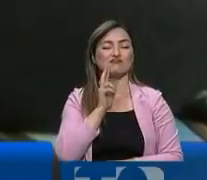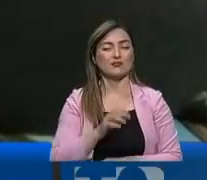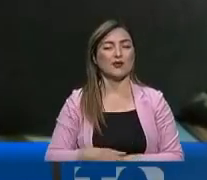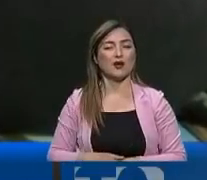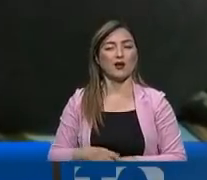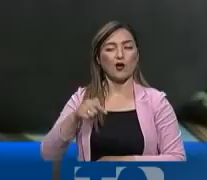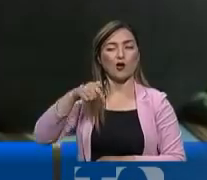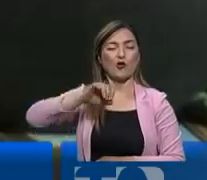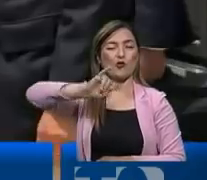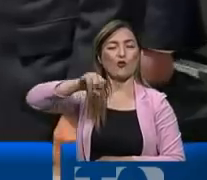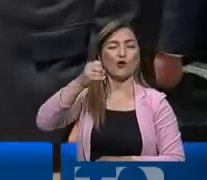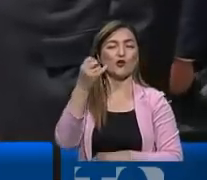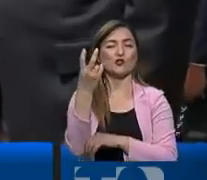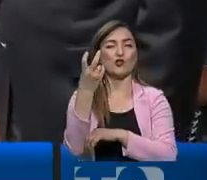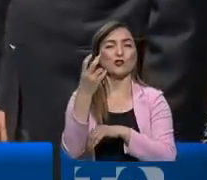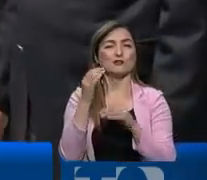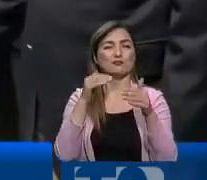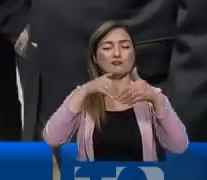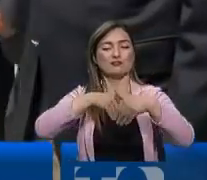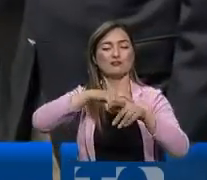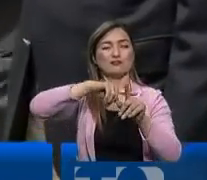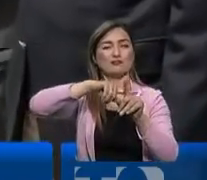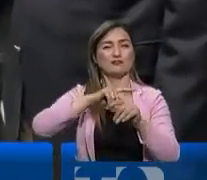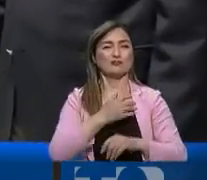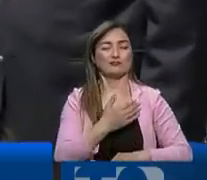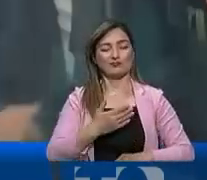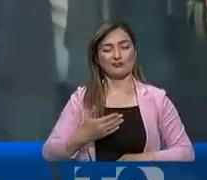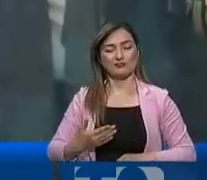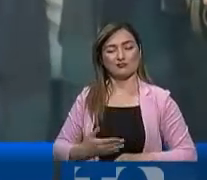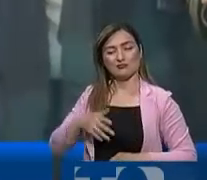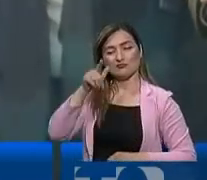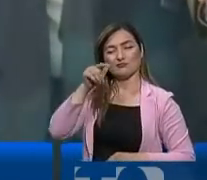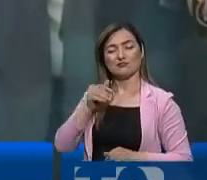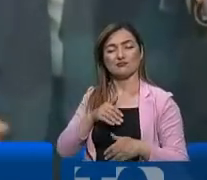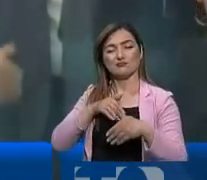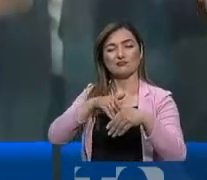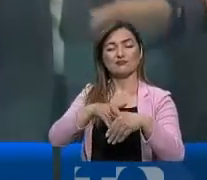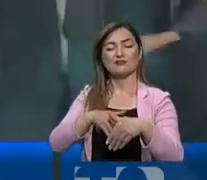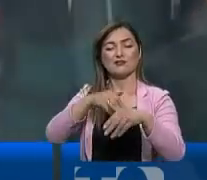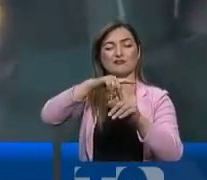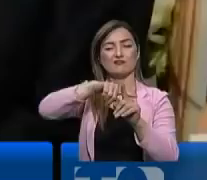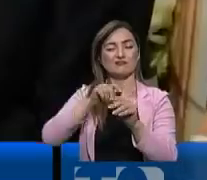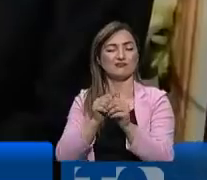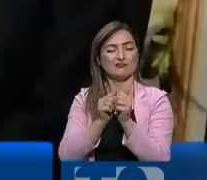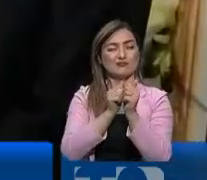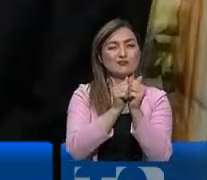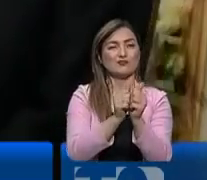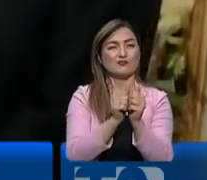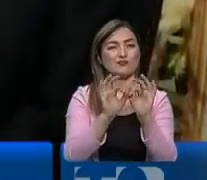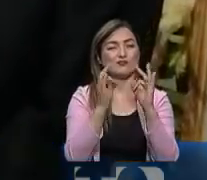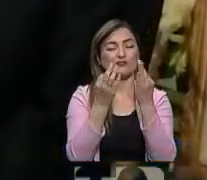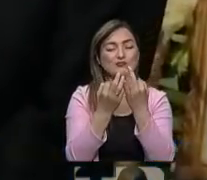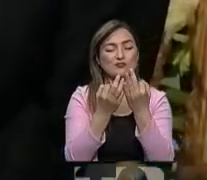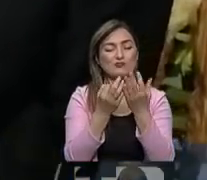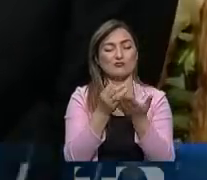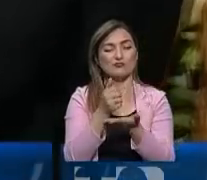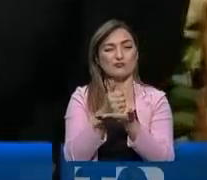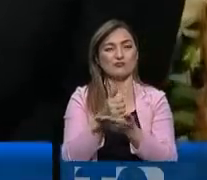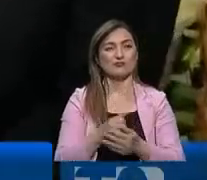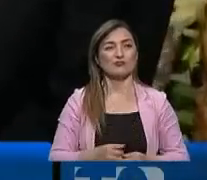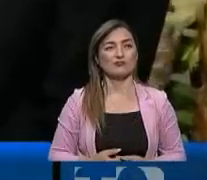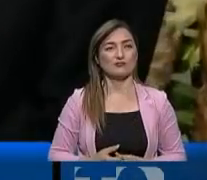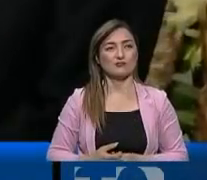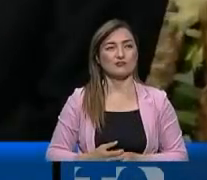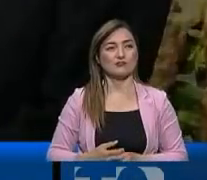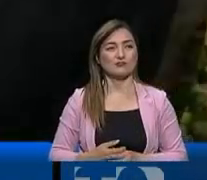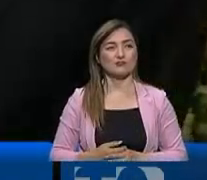al mediodía de este jueves. A su sepelio acudió el presidente Guillermo Lasso, quien le ofreció ayuda a sus familiares. Freddy ha dado un paso